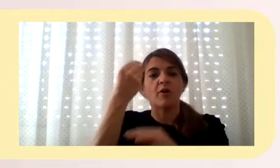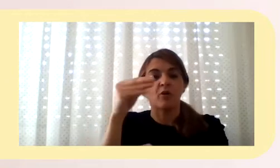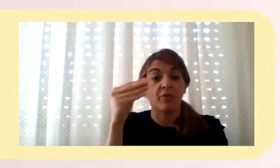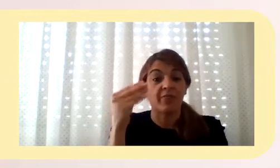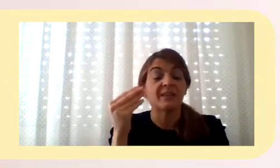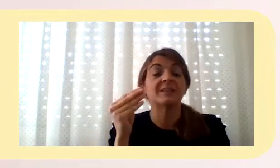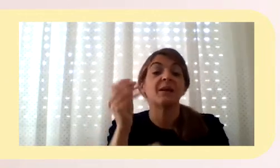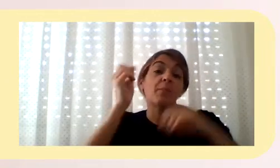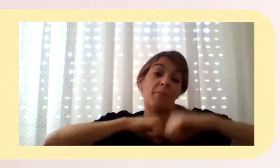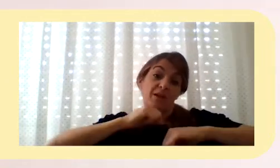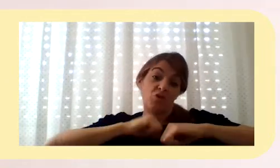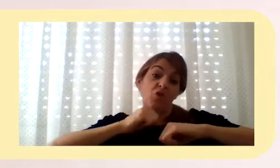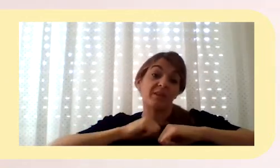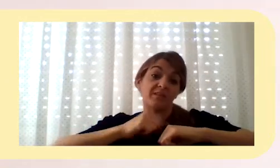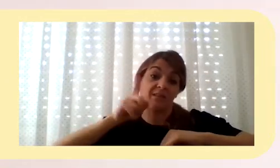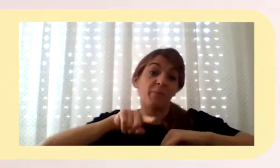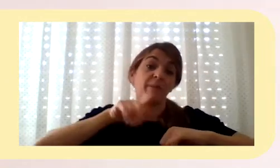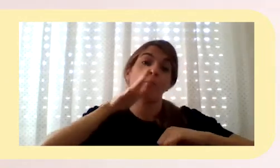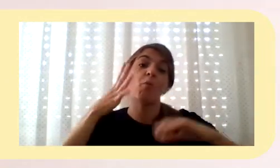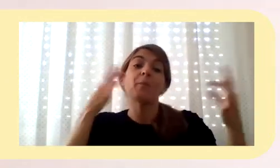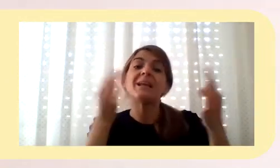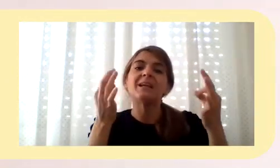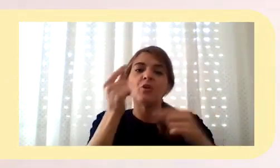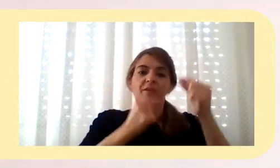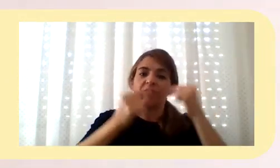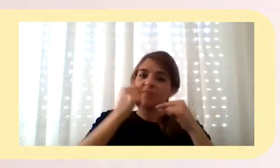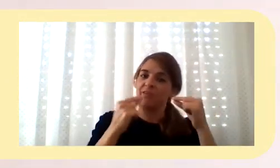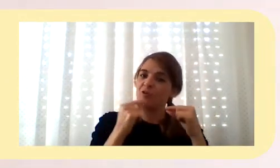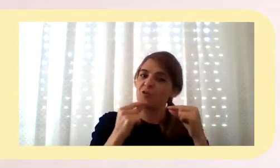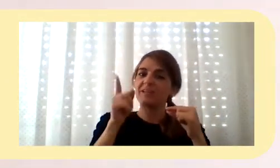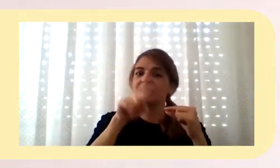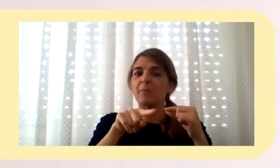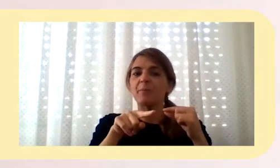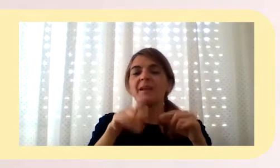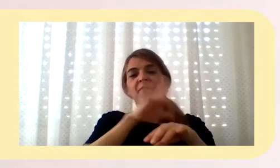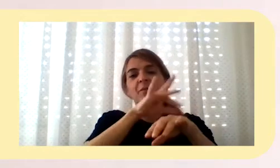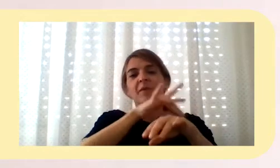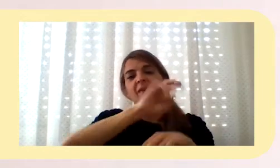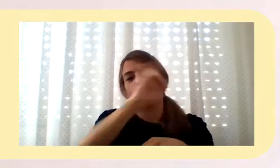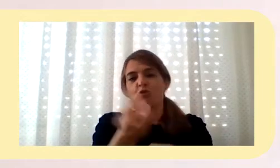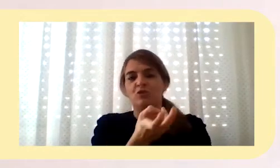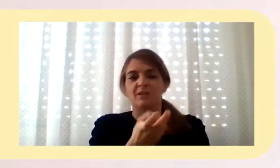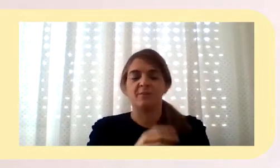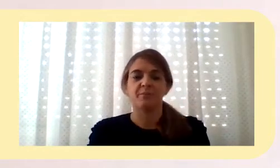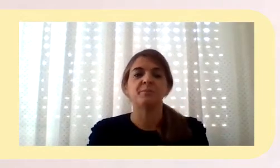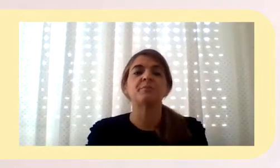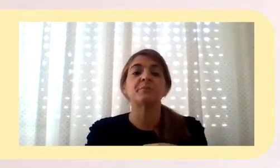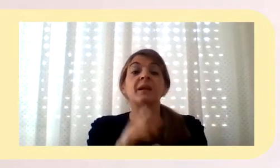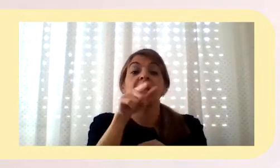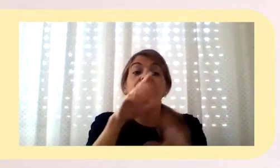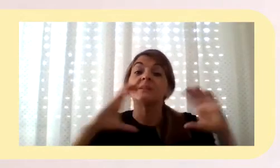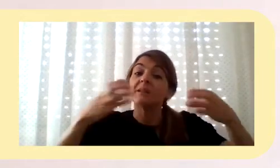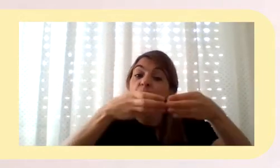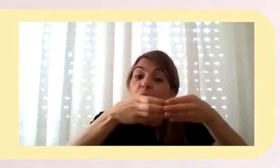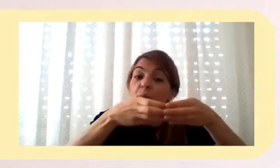personas mayores por el riesgo de ser infectadas y también las personas con patologías previas. Dentro de este grupo de riesgo,